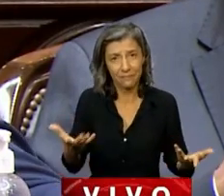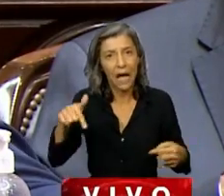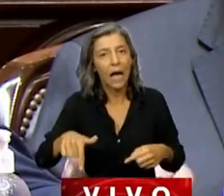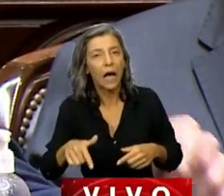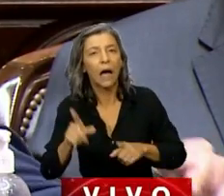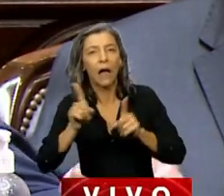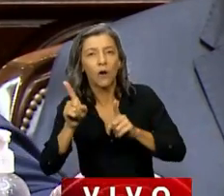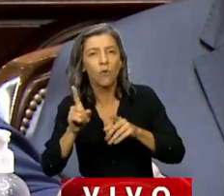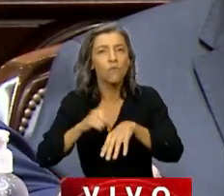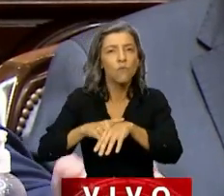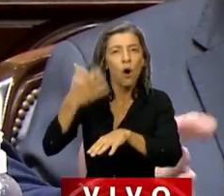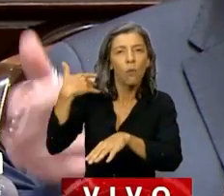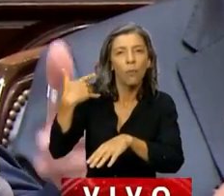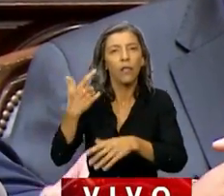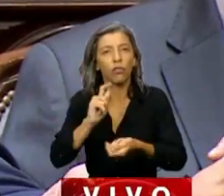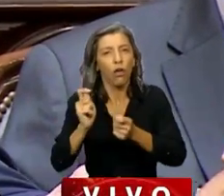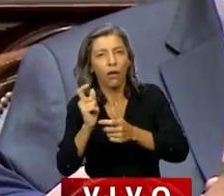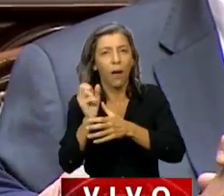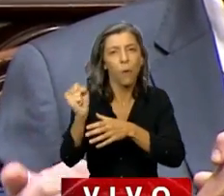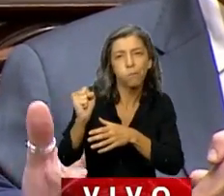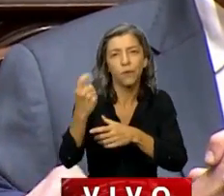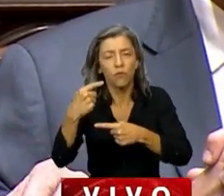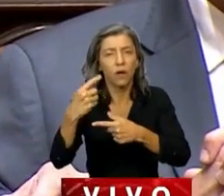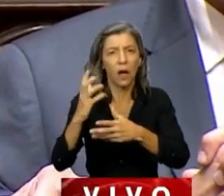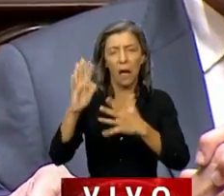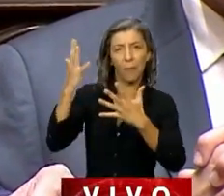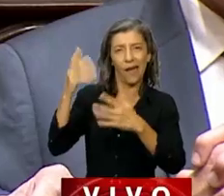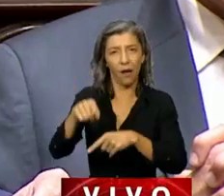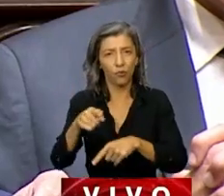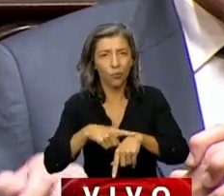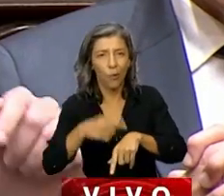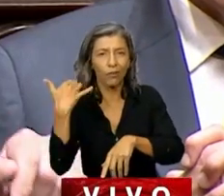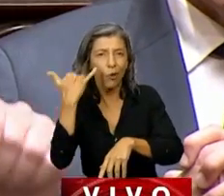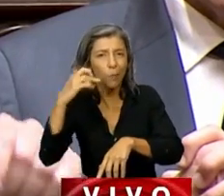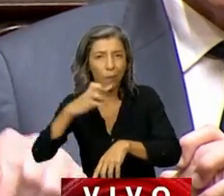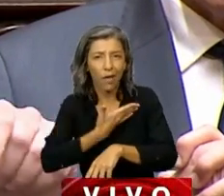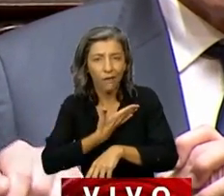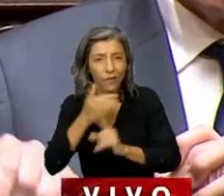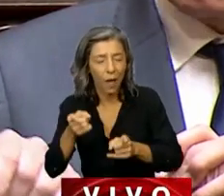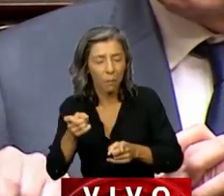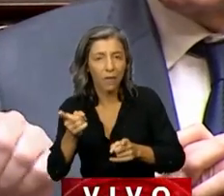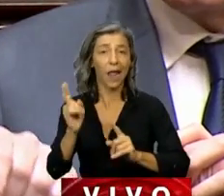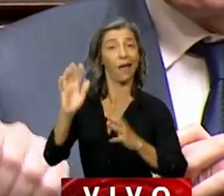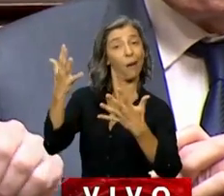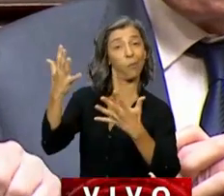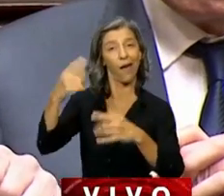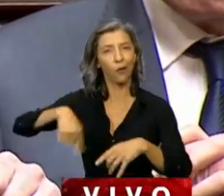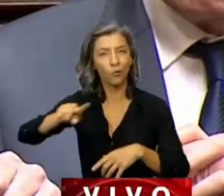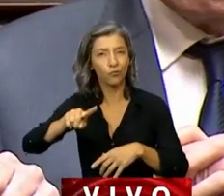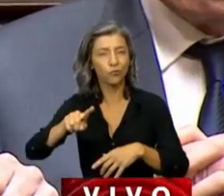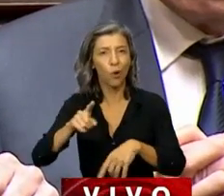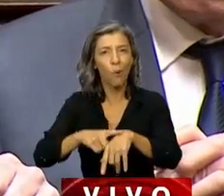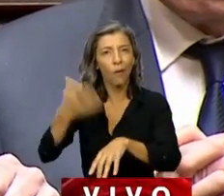la estatización y la privatización de YPF con el agravante de que lo hizo la misma persona. Acá se aplaudió el memorándum con